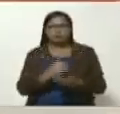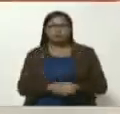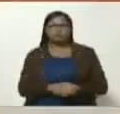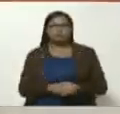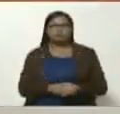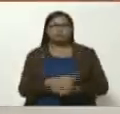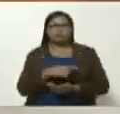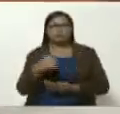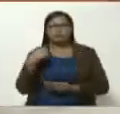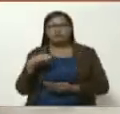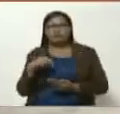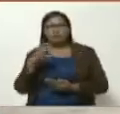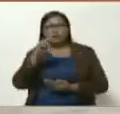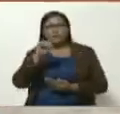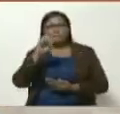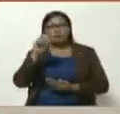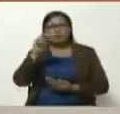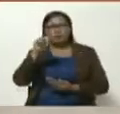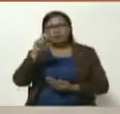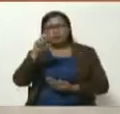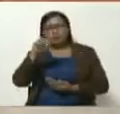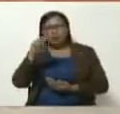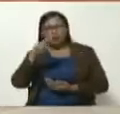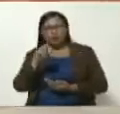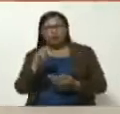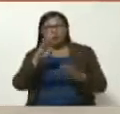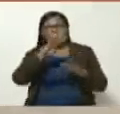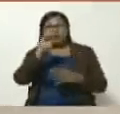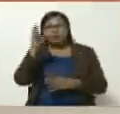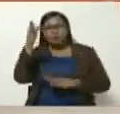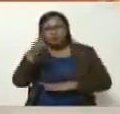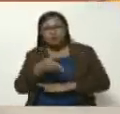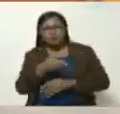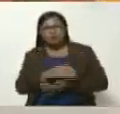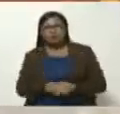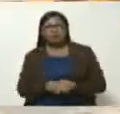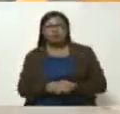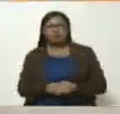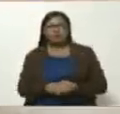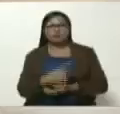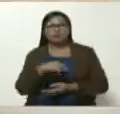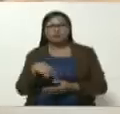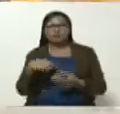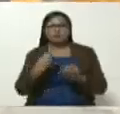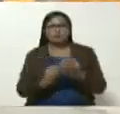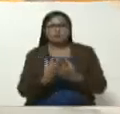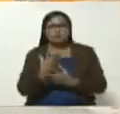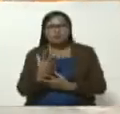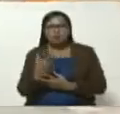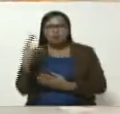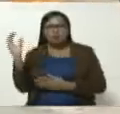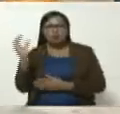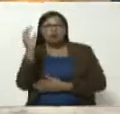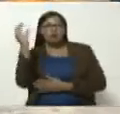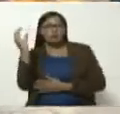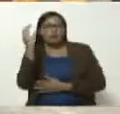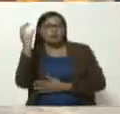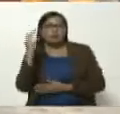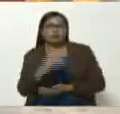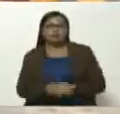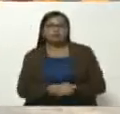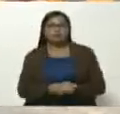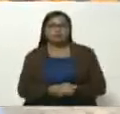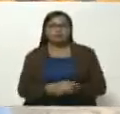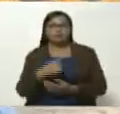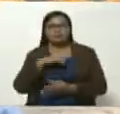como Monómeros tenemos aproximadamente el 40% del fertilizante colombiano. El hecho